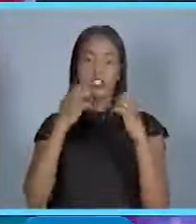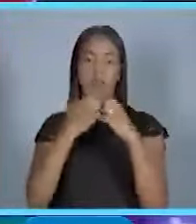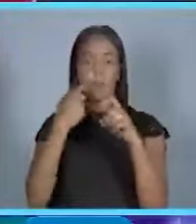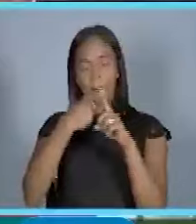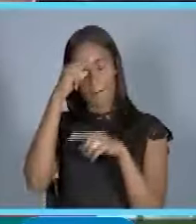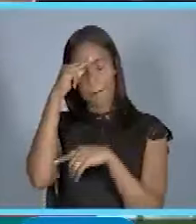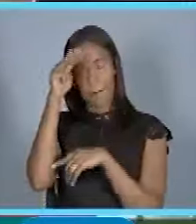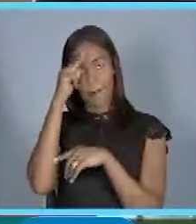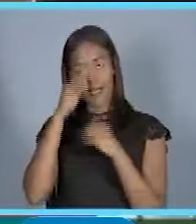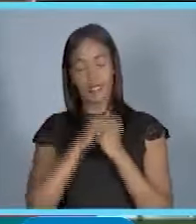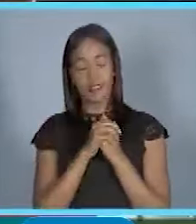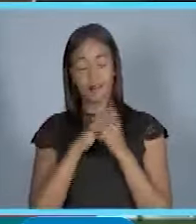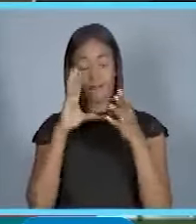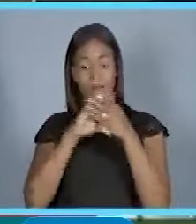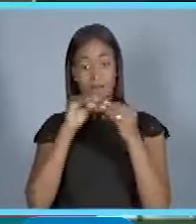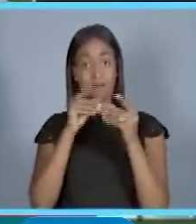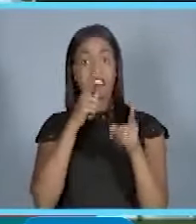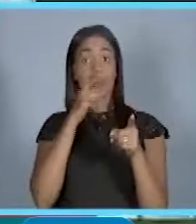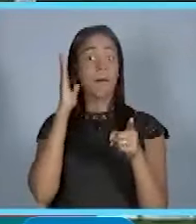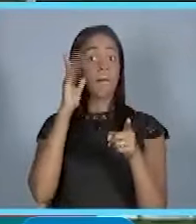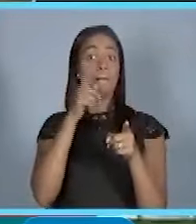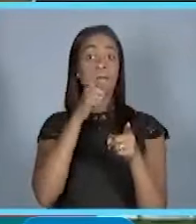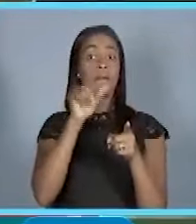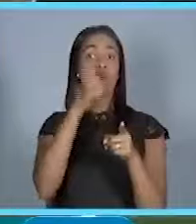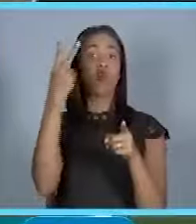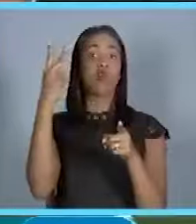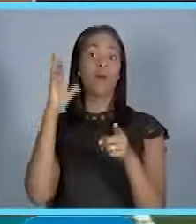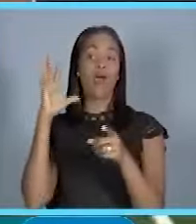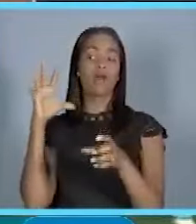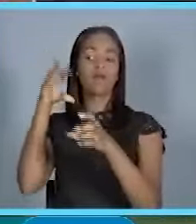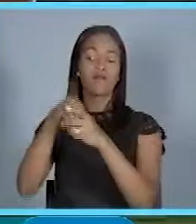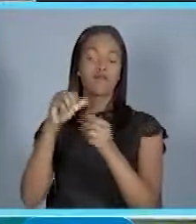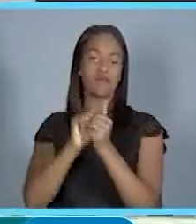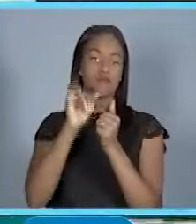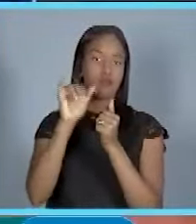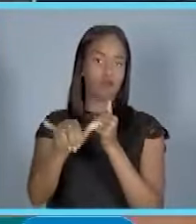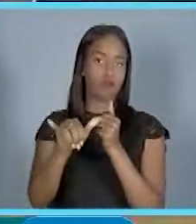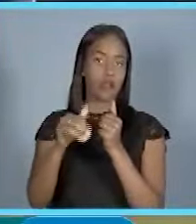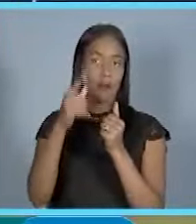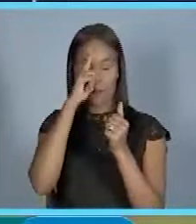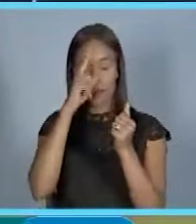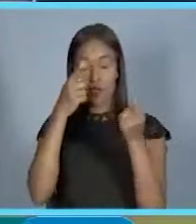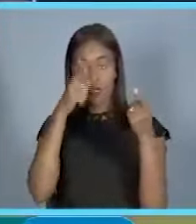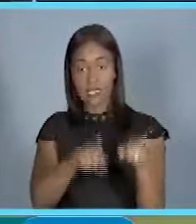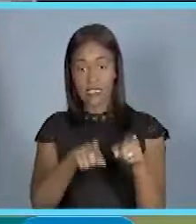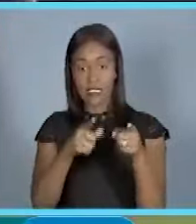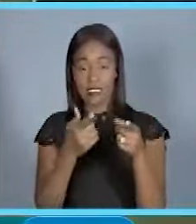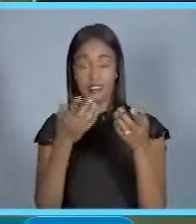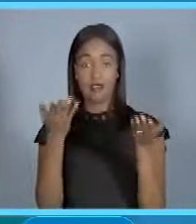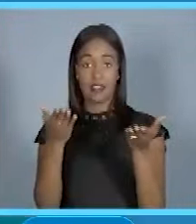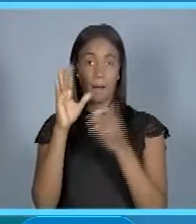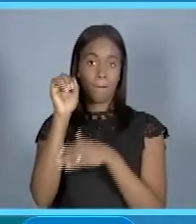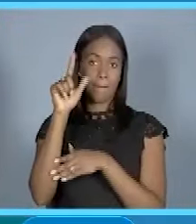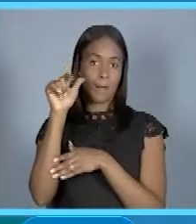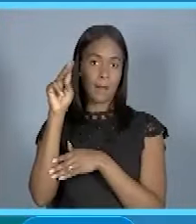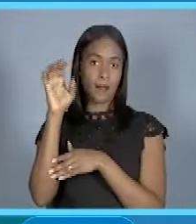México, determinándose quiénes serán los otros 2 clasificados por el criterio del Team Quality Balance.